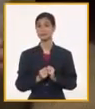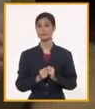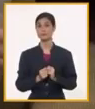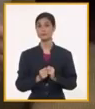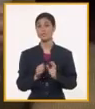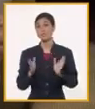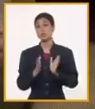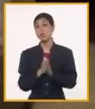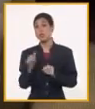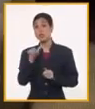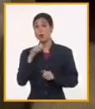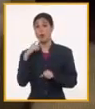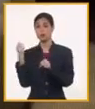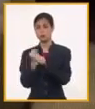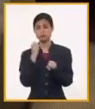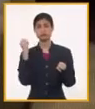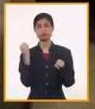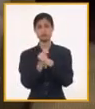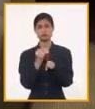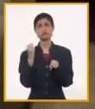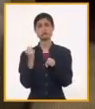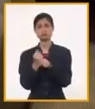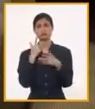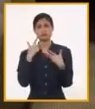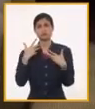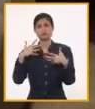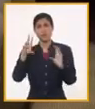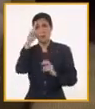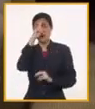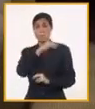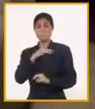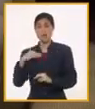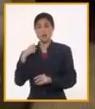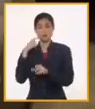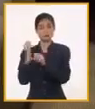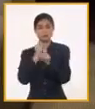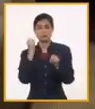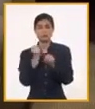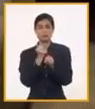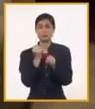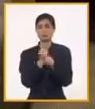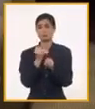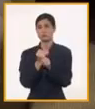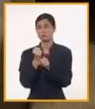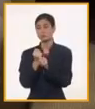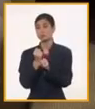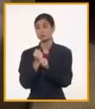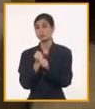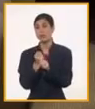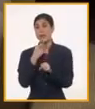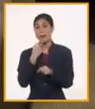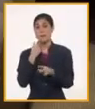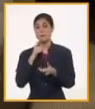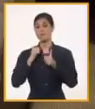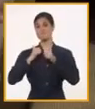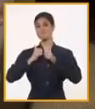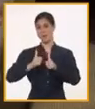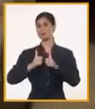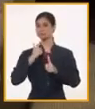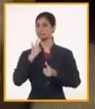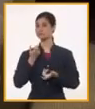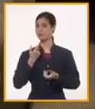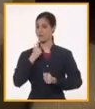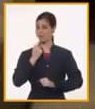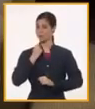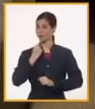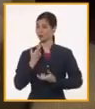más trabajo, porque yo estoy seguro que los médicos trabajaban más, pero trabajaban más realmente con calidad. De la otra